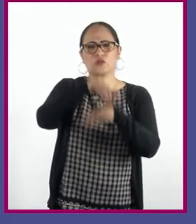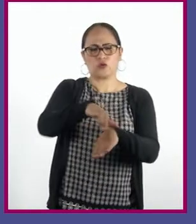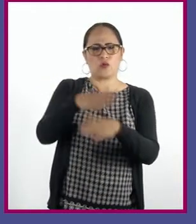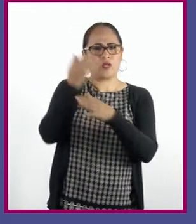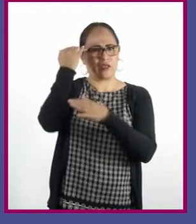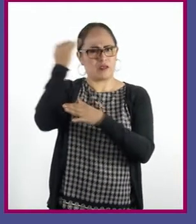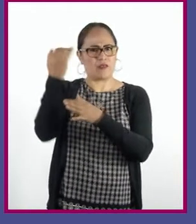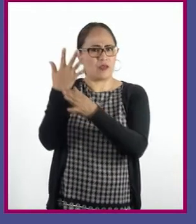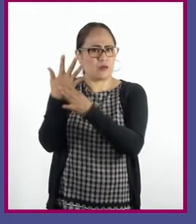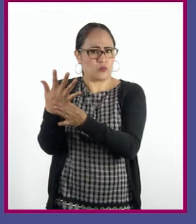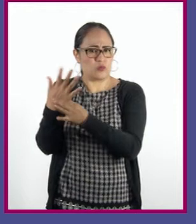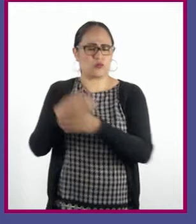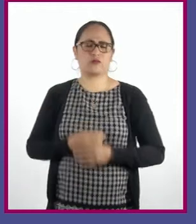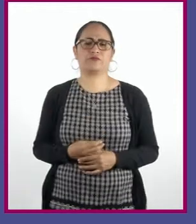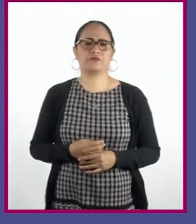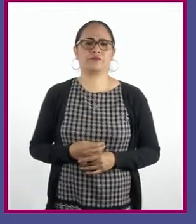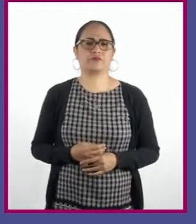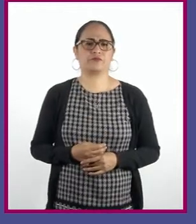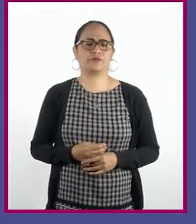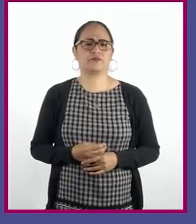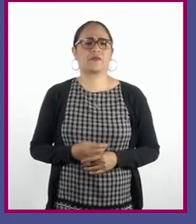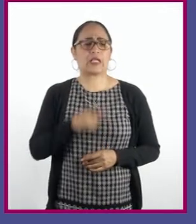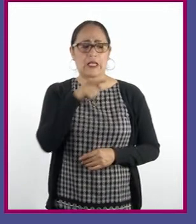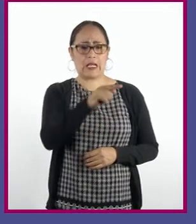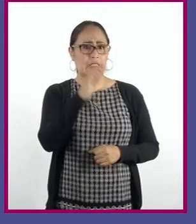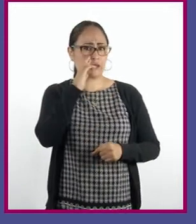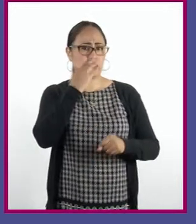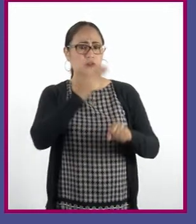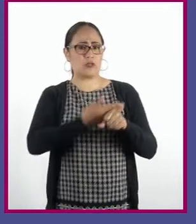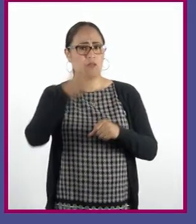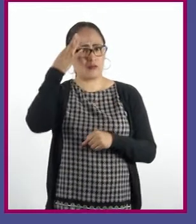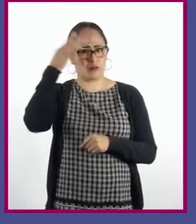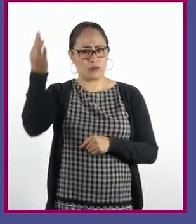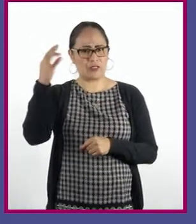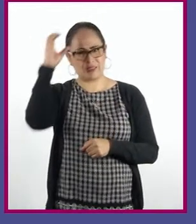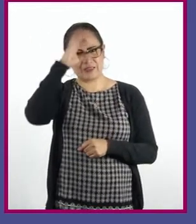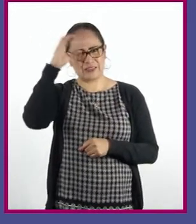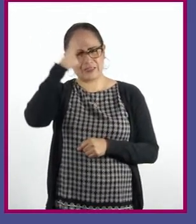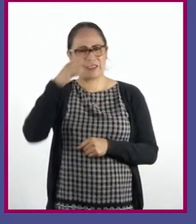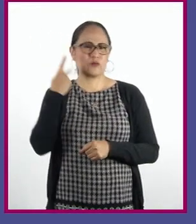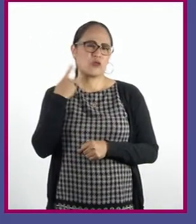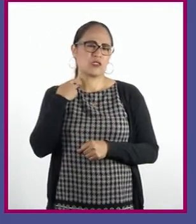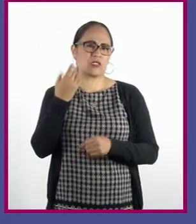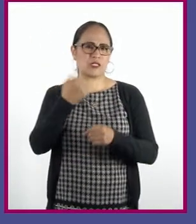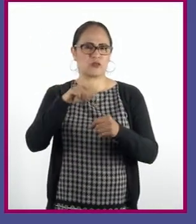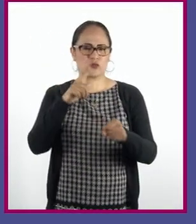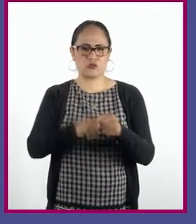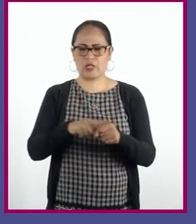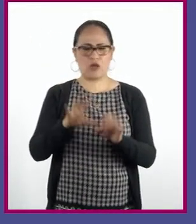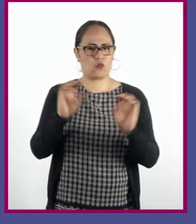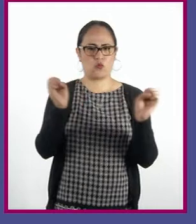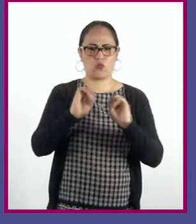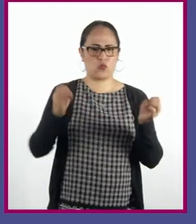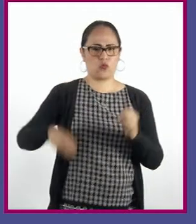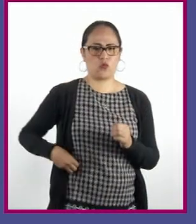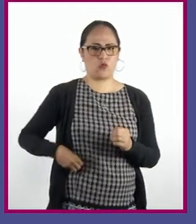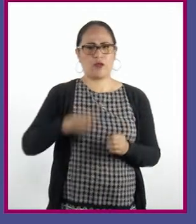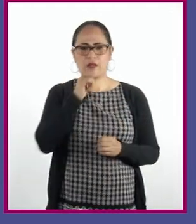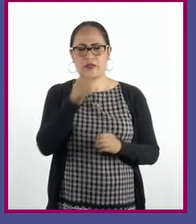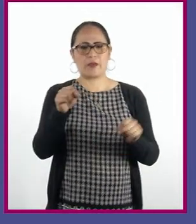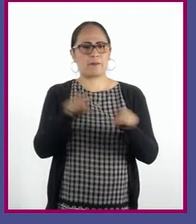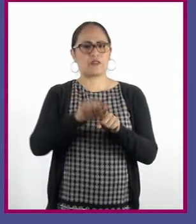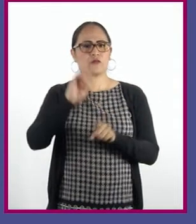intelectual, exonerando de toda responsabilidad a la Facultad de Ciencias Políticas y Sociales y a la Universidad Nacional Autónoma de